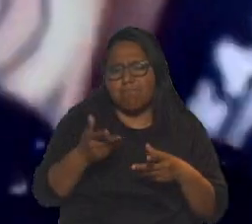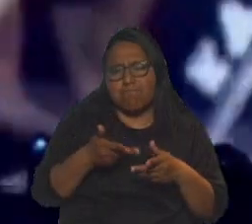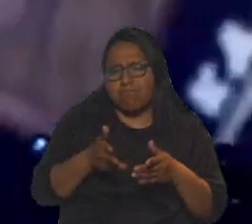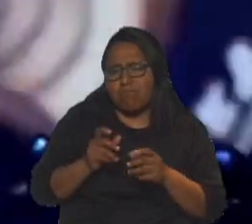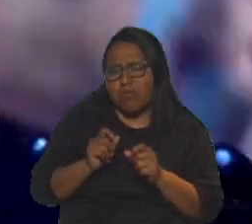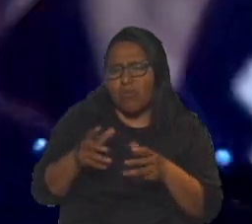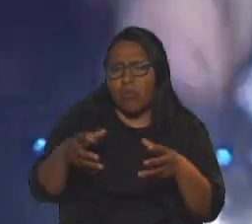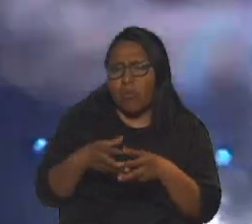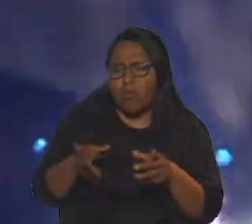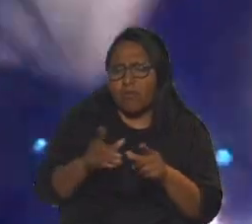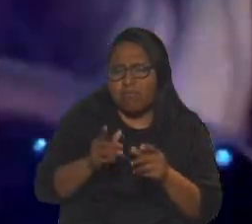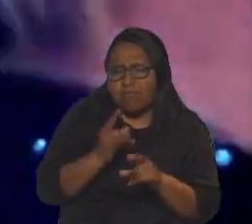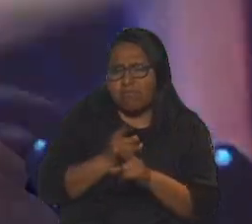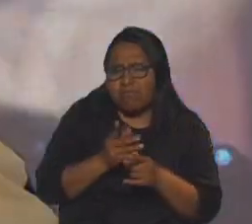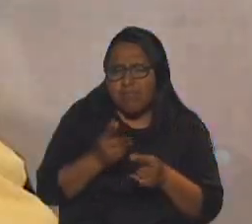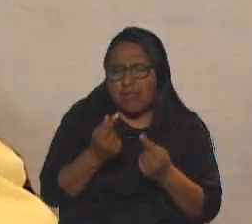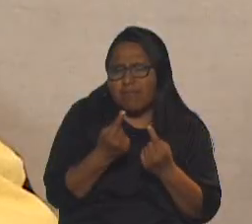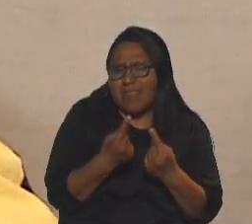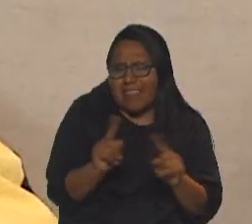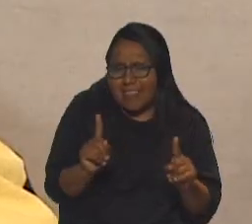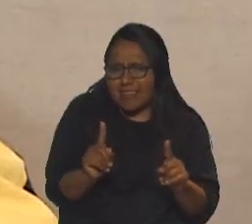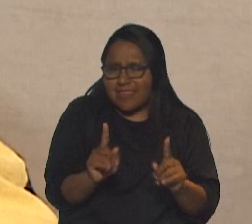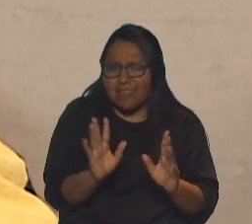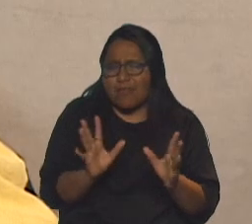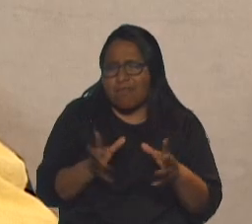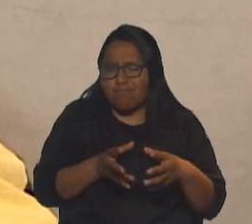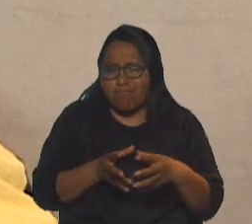aparte de todas las corrientes que hubieron.